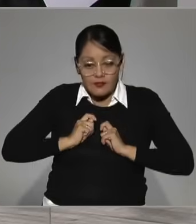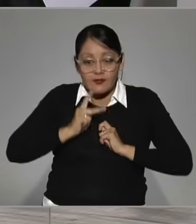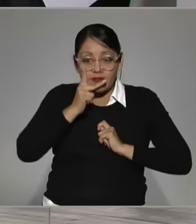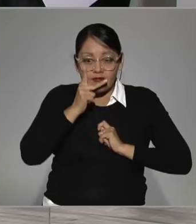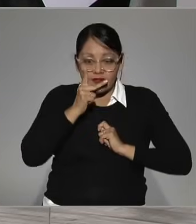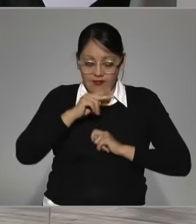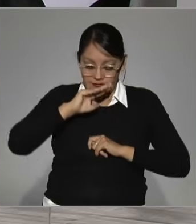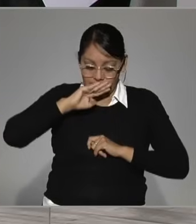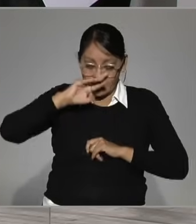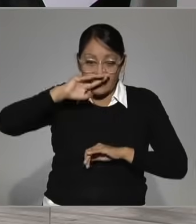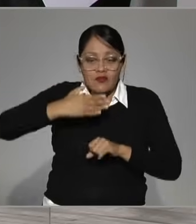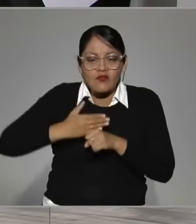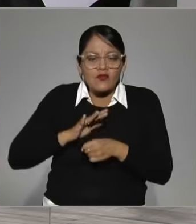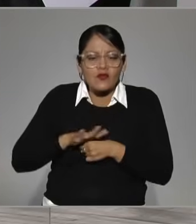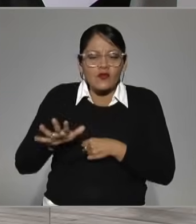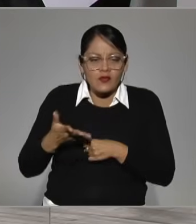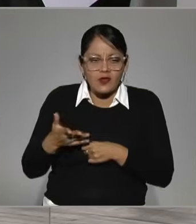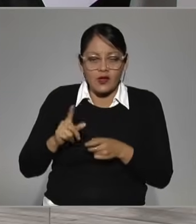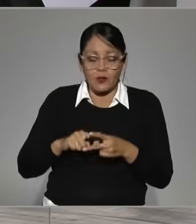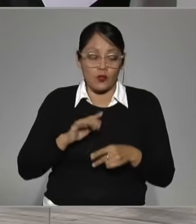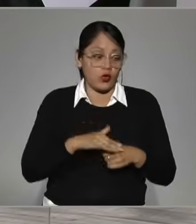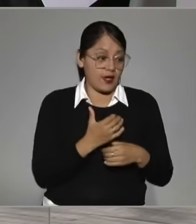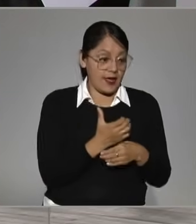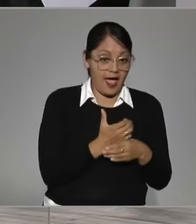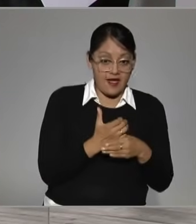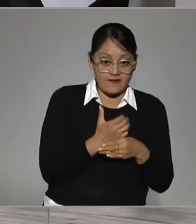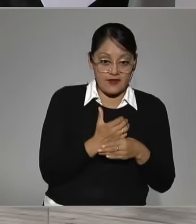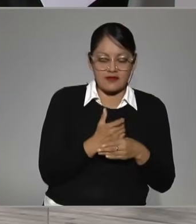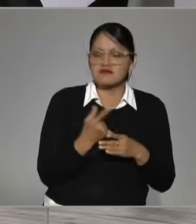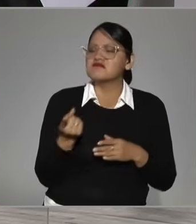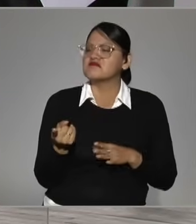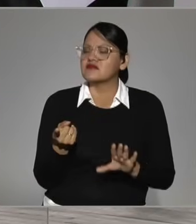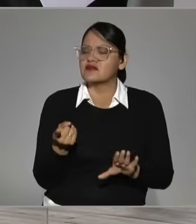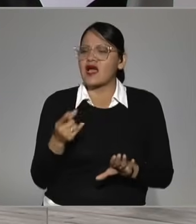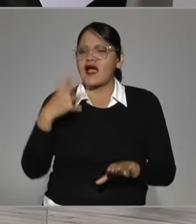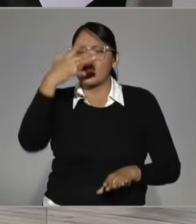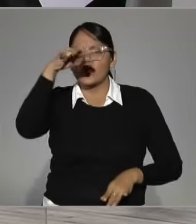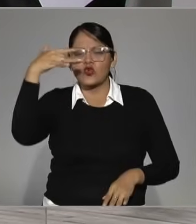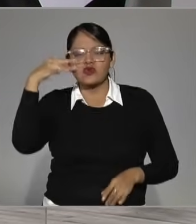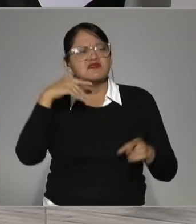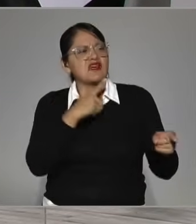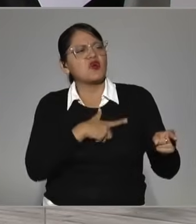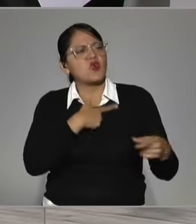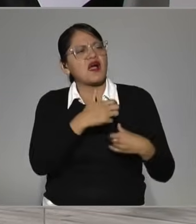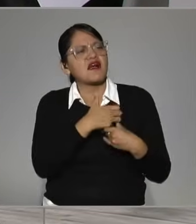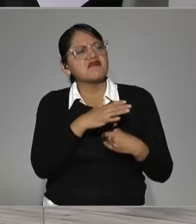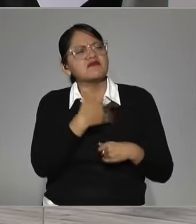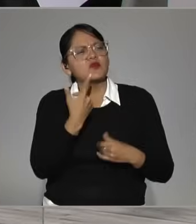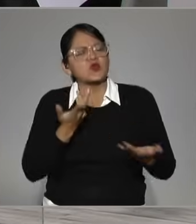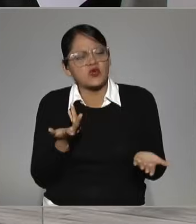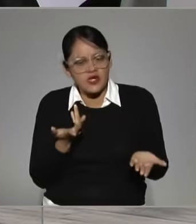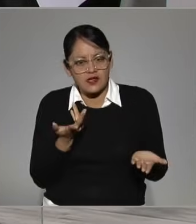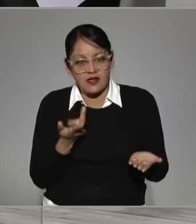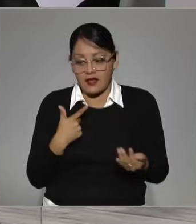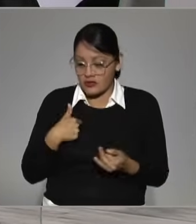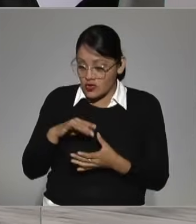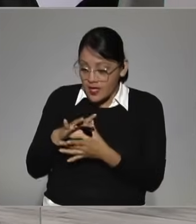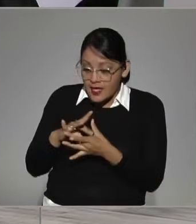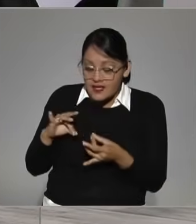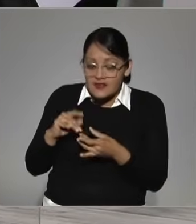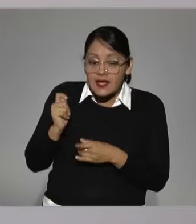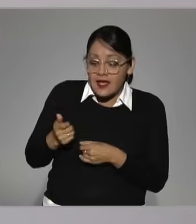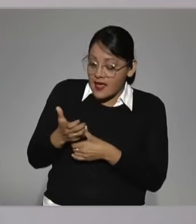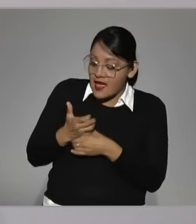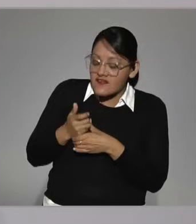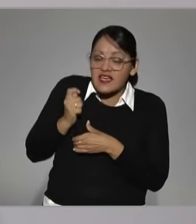gustan estos comportamientos, por qué tomar café en ciertos momentos. Los niños dicen a los adultos, ¿por qué les gusta el café? Si no les explicamos qué implica el